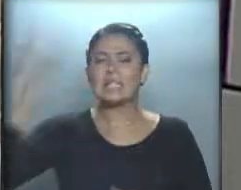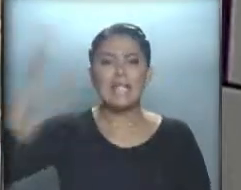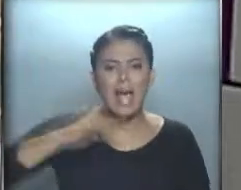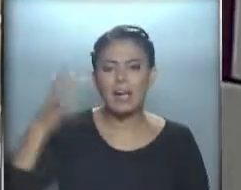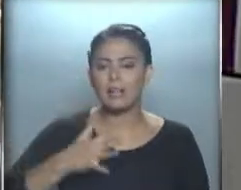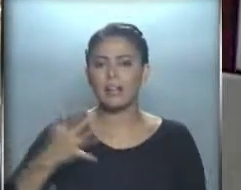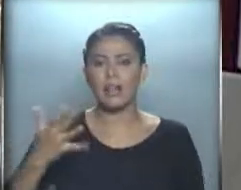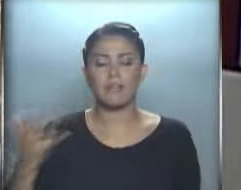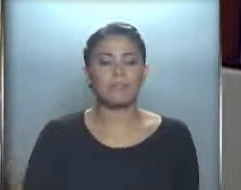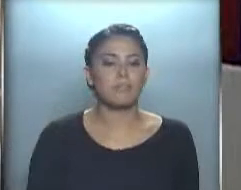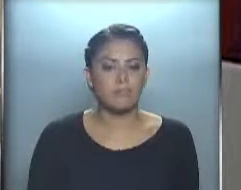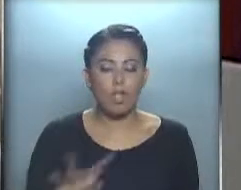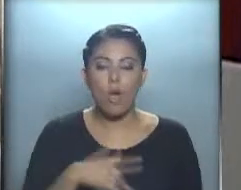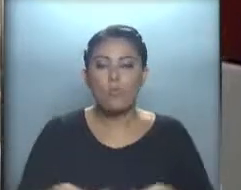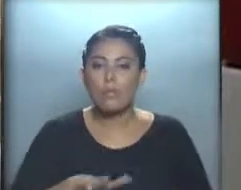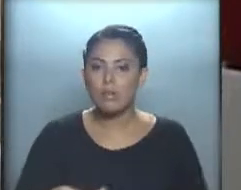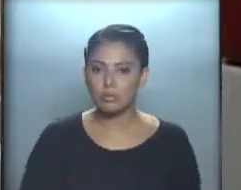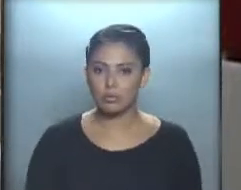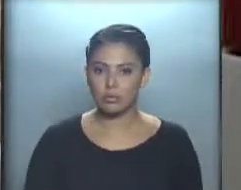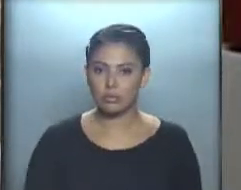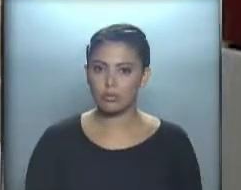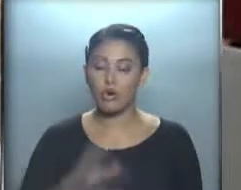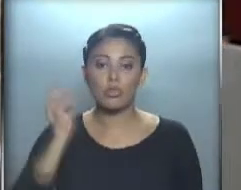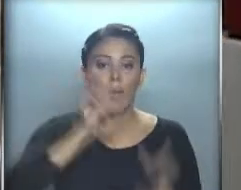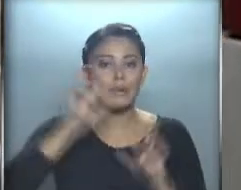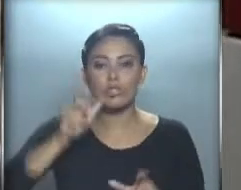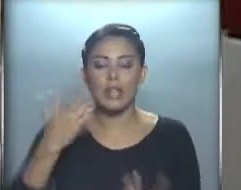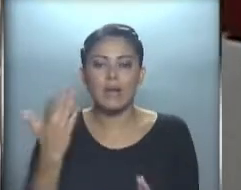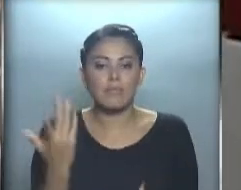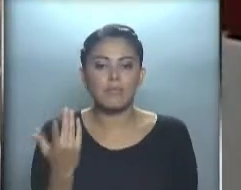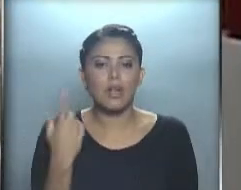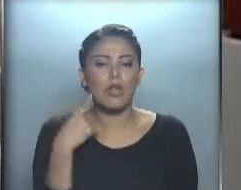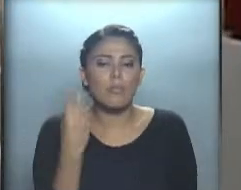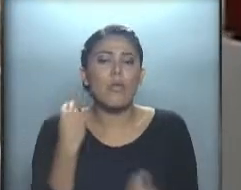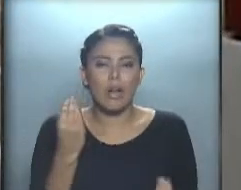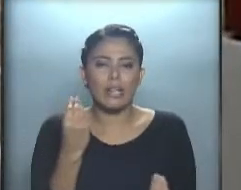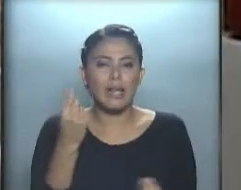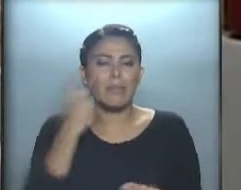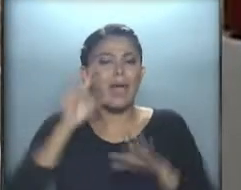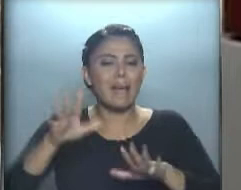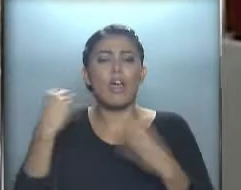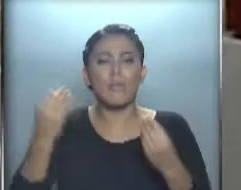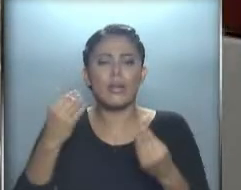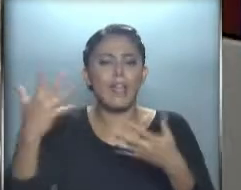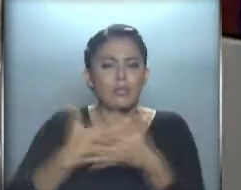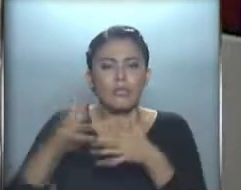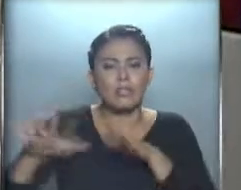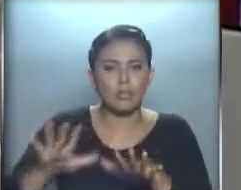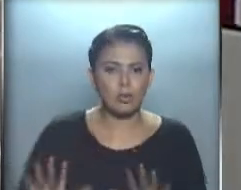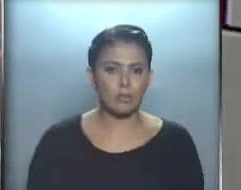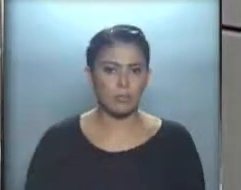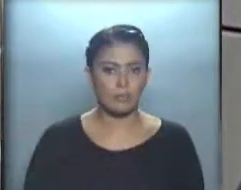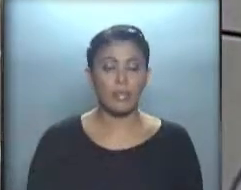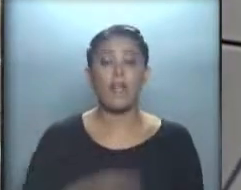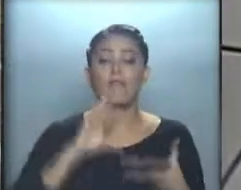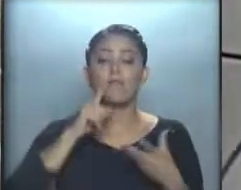fue un momento en el cual la gente no tenía por qué vivir no tenía por qué estar expuesta a esta situación de